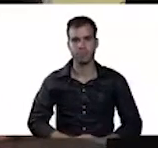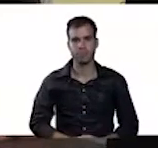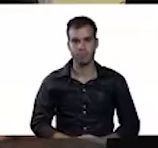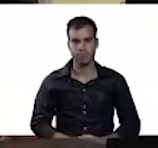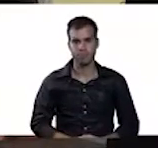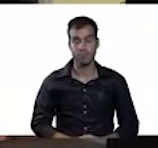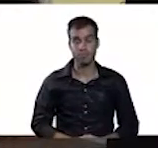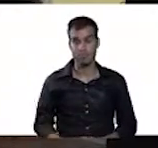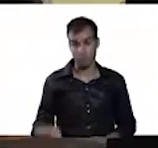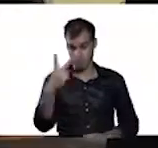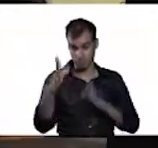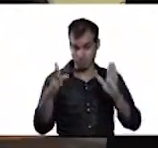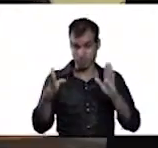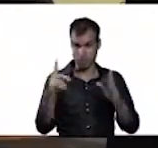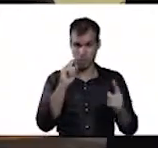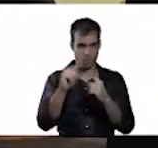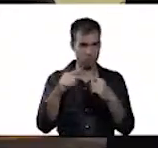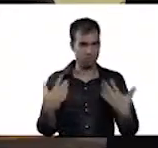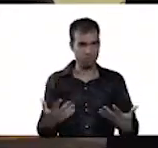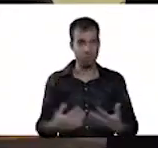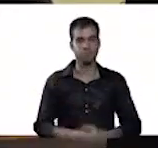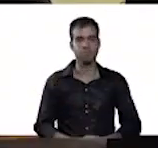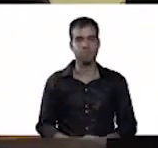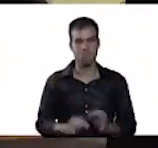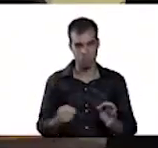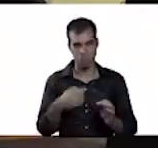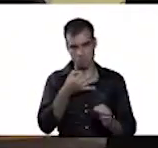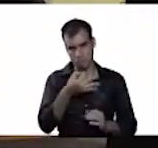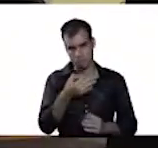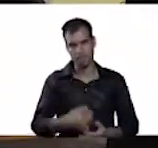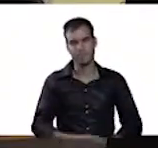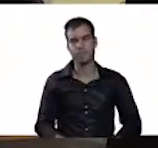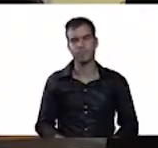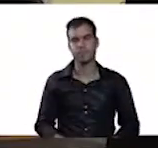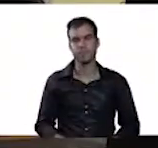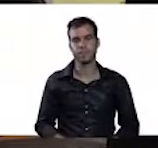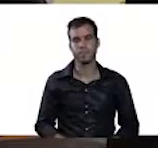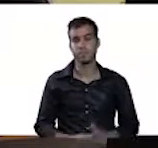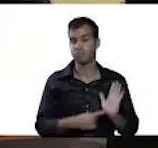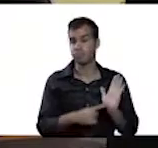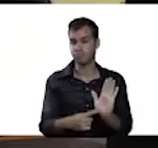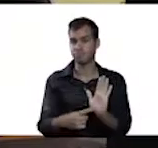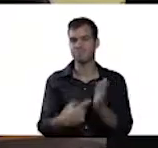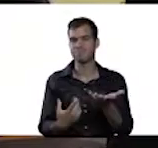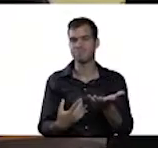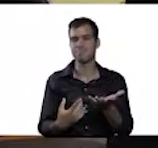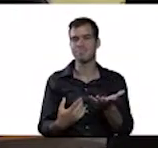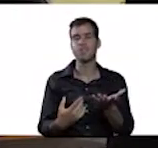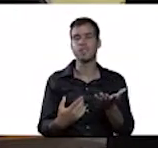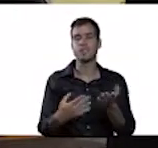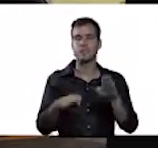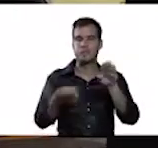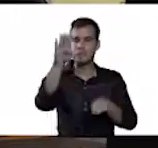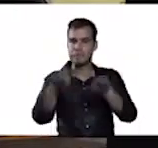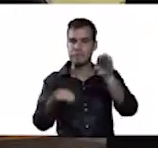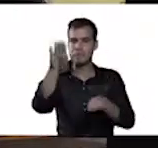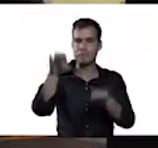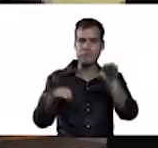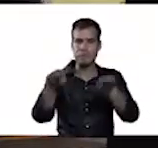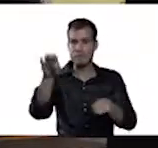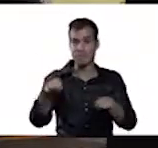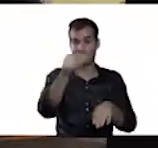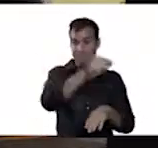Para segundo semestre, el objetivo propuesto es el siguiente: demostrar el desigual desarrollo que presentaban los